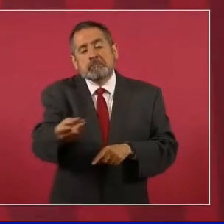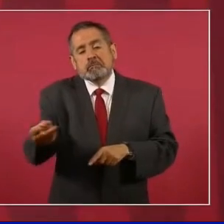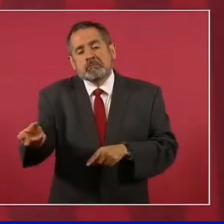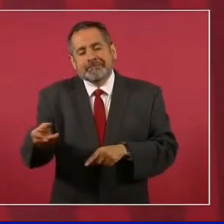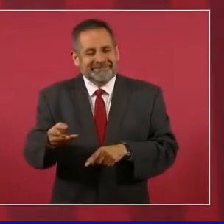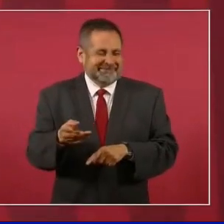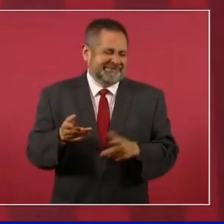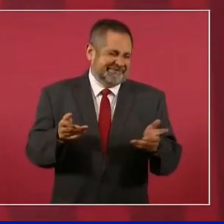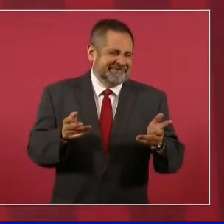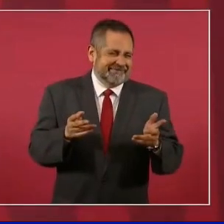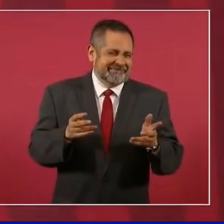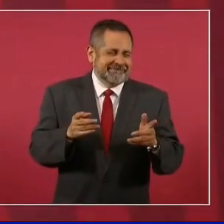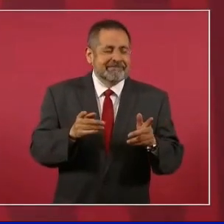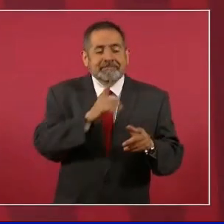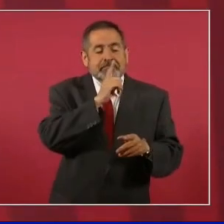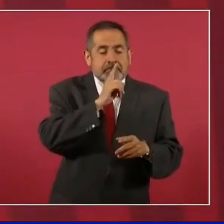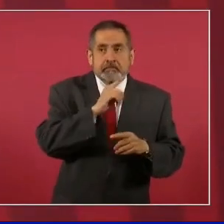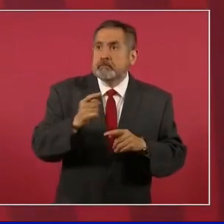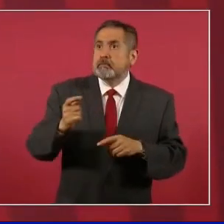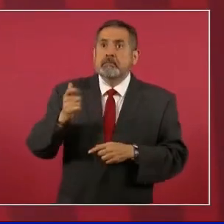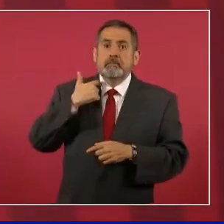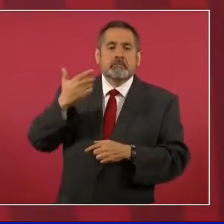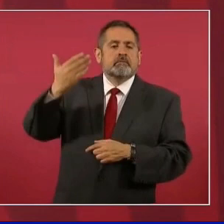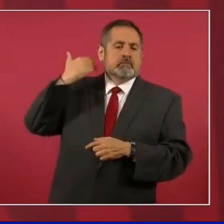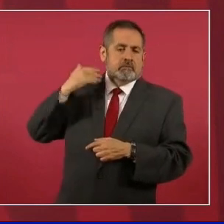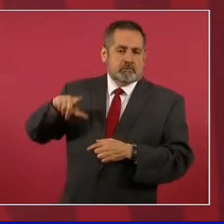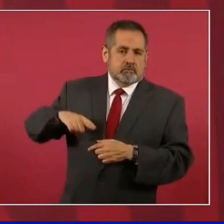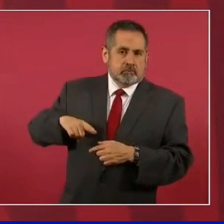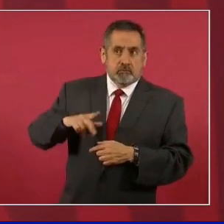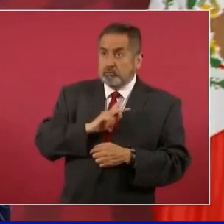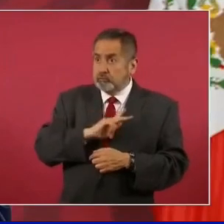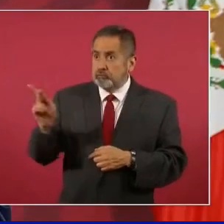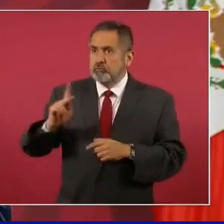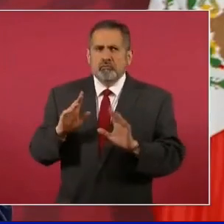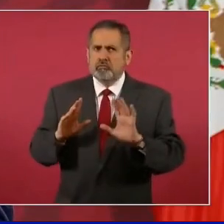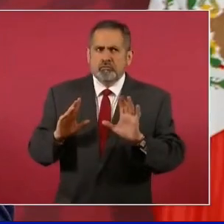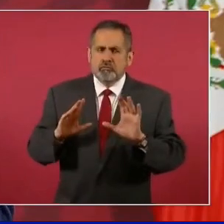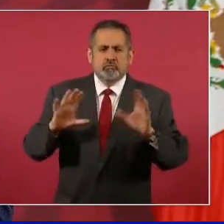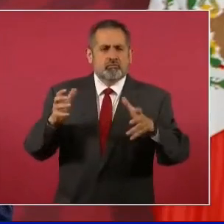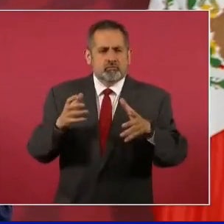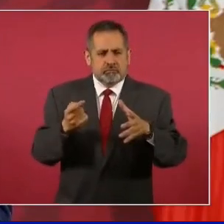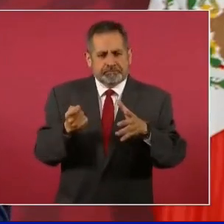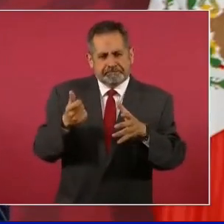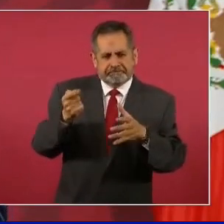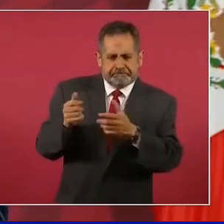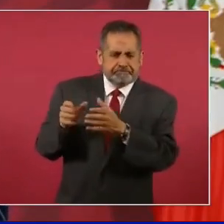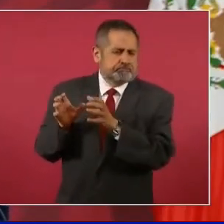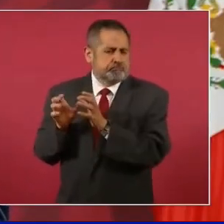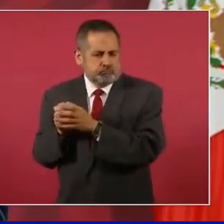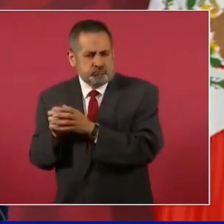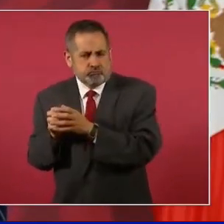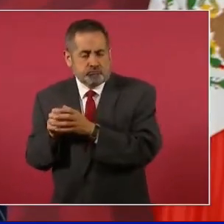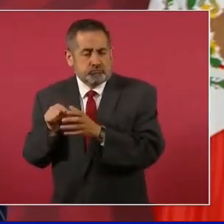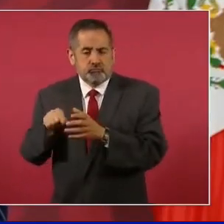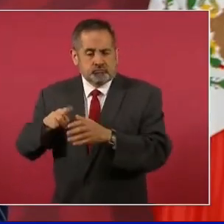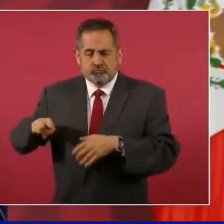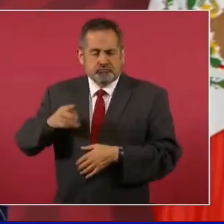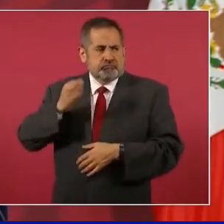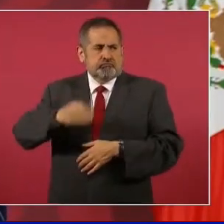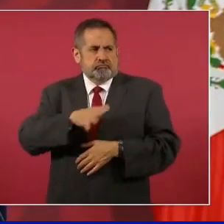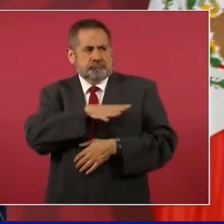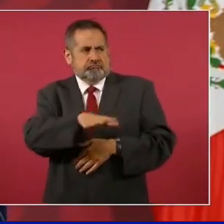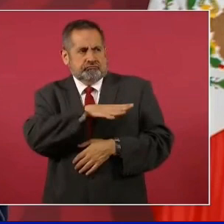casi a todos los legisladores, no todos porque había una pequeña minoría que no lo aceptaba,